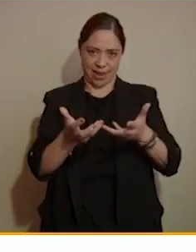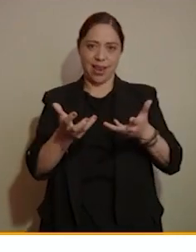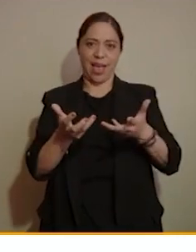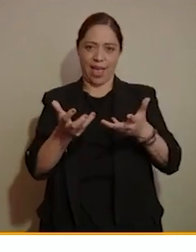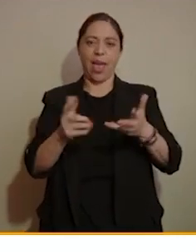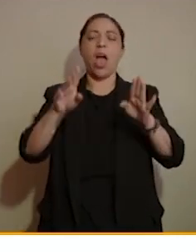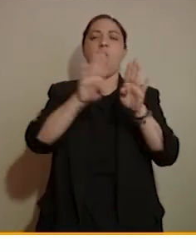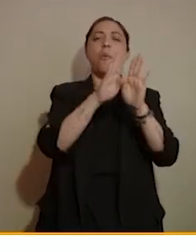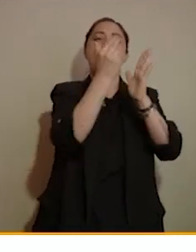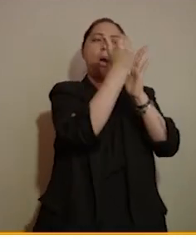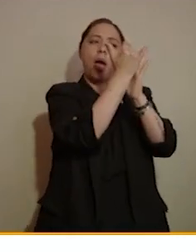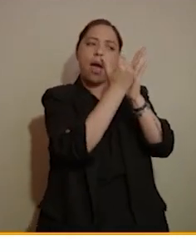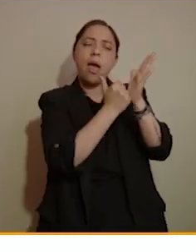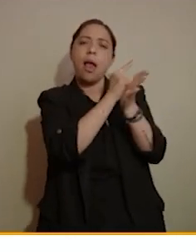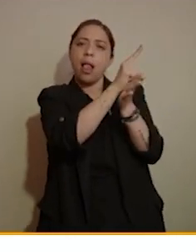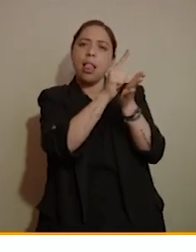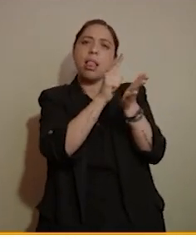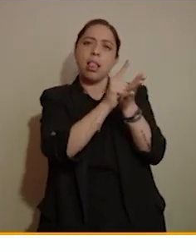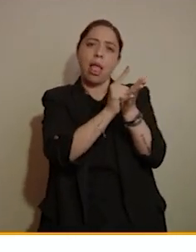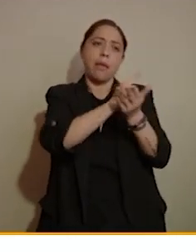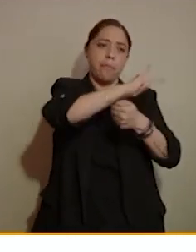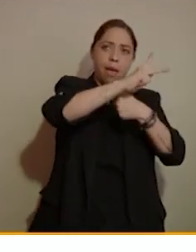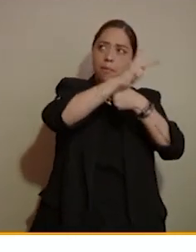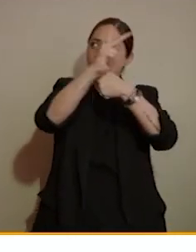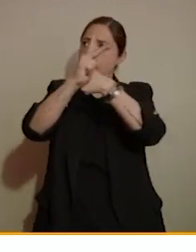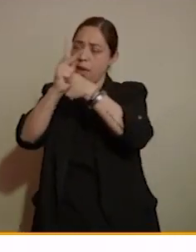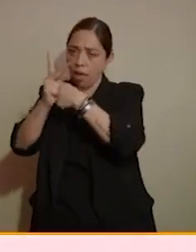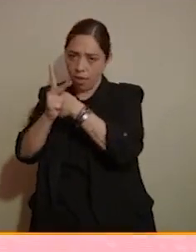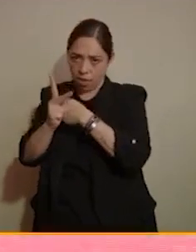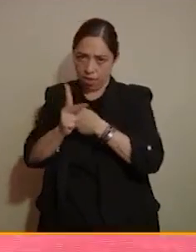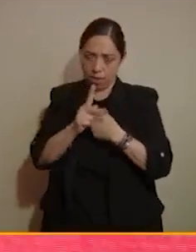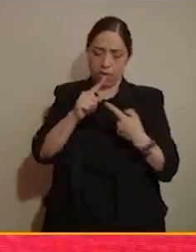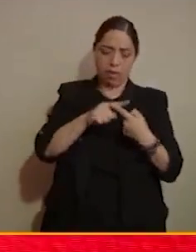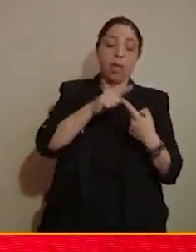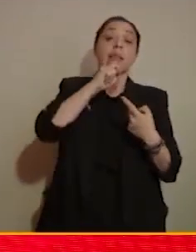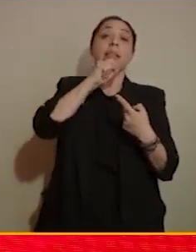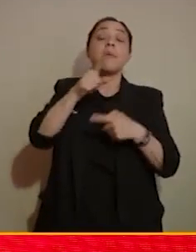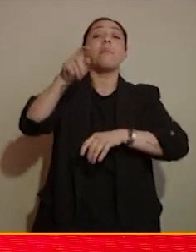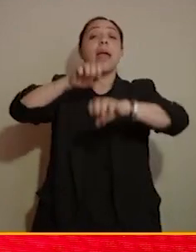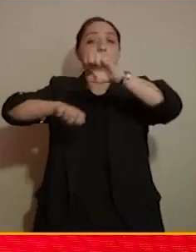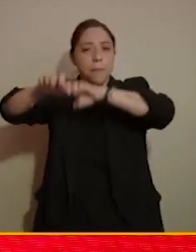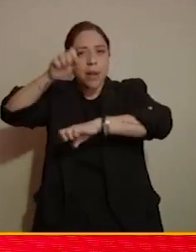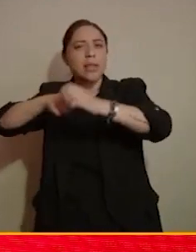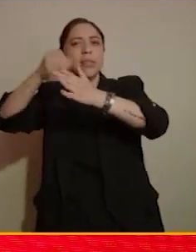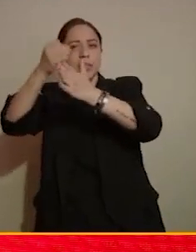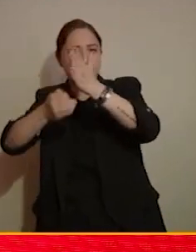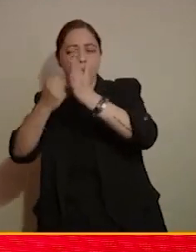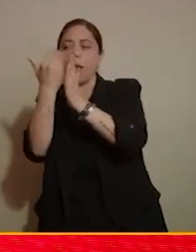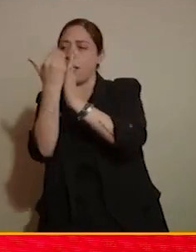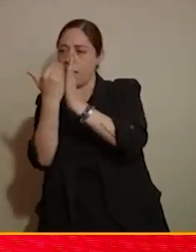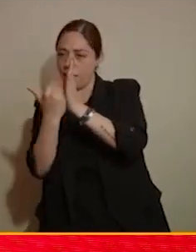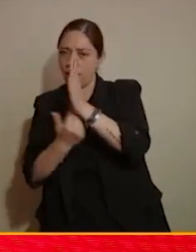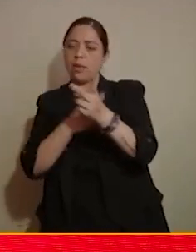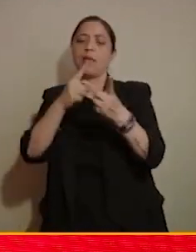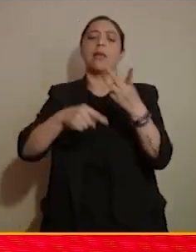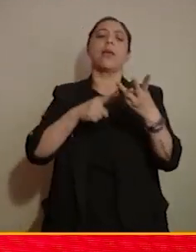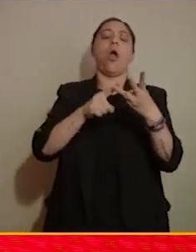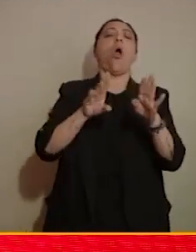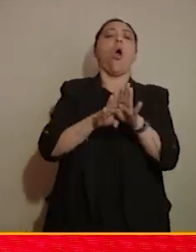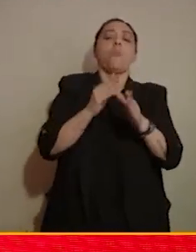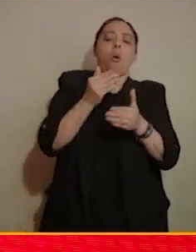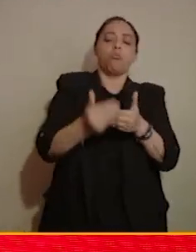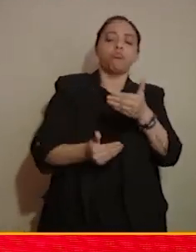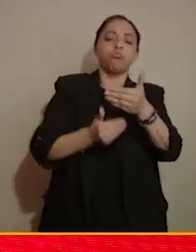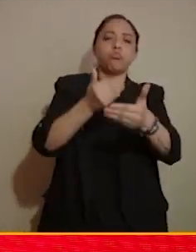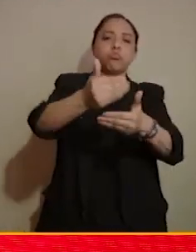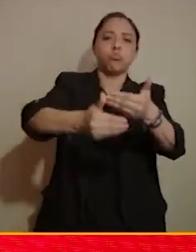normativos nacionales, sino también en el de las empresas, y faltan herramientas y procedimientos para que